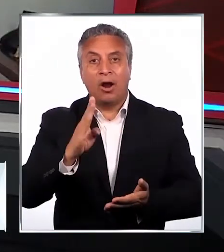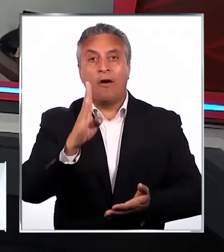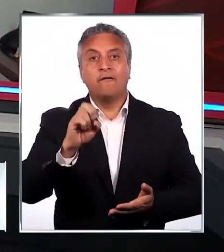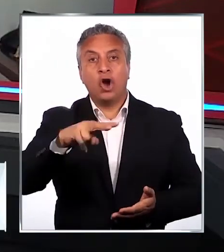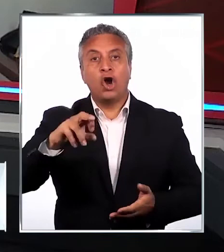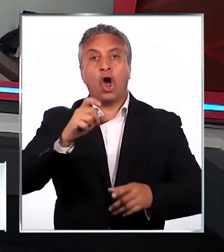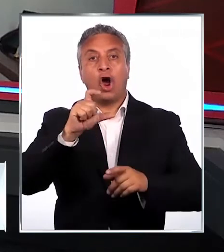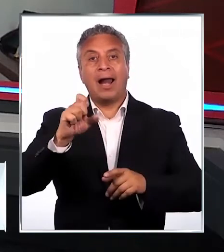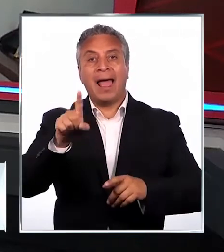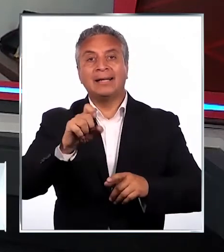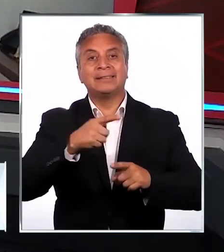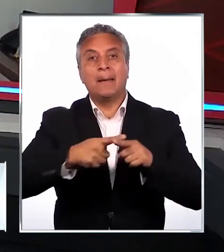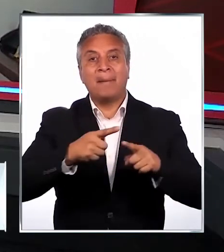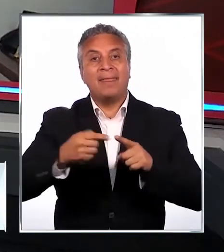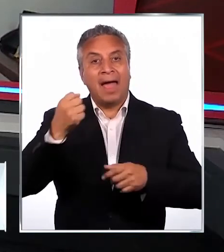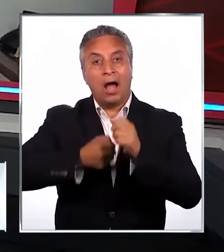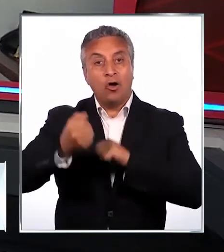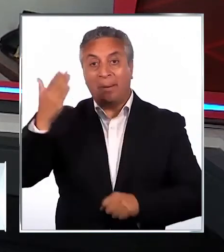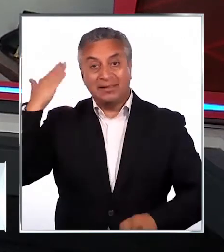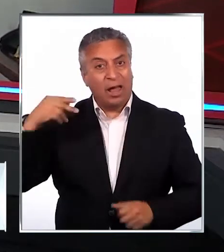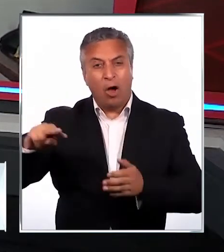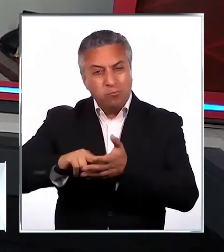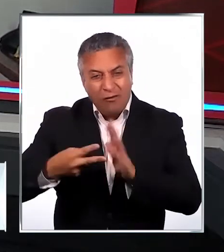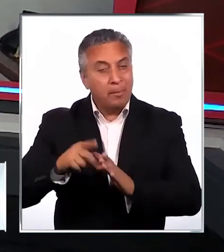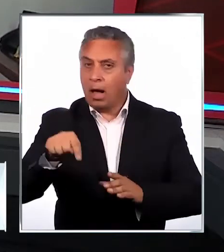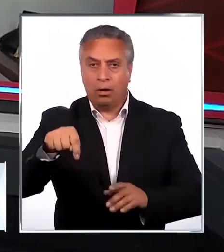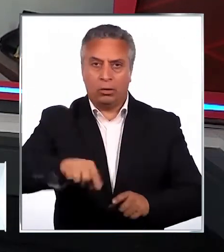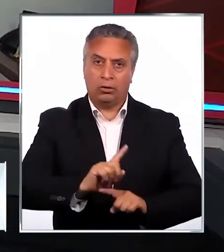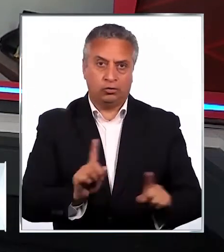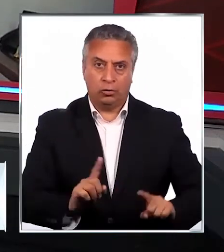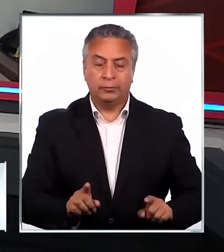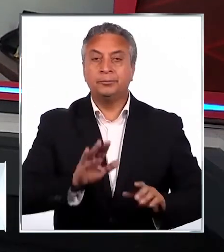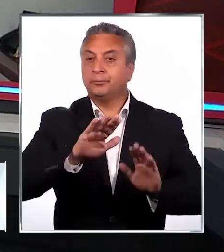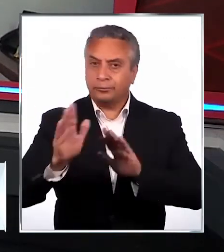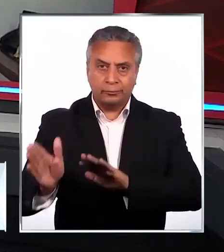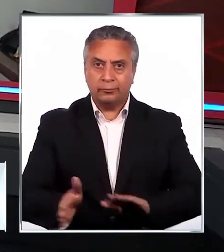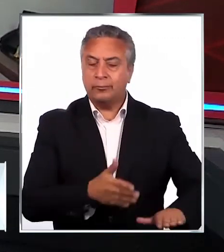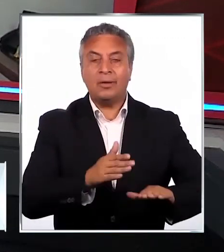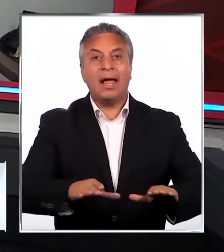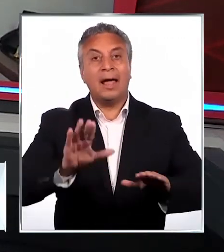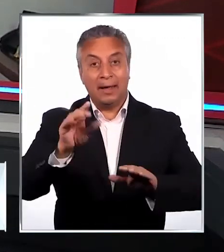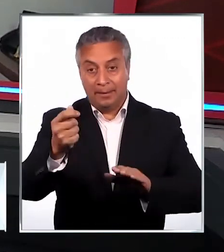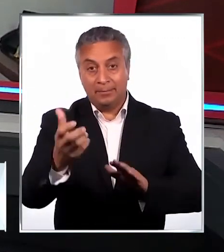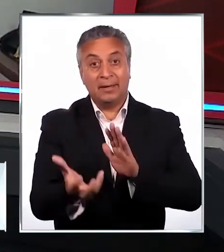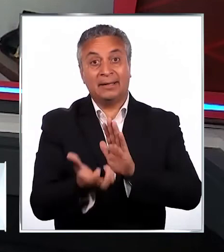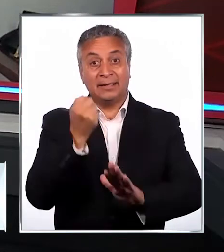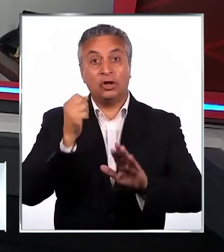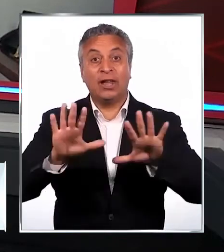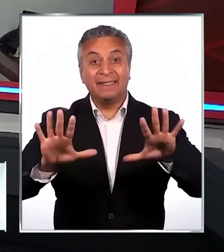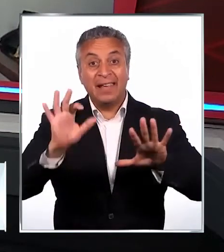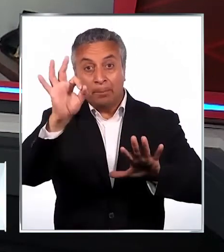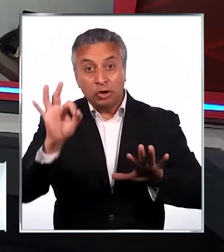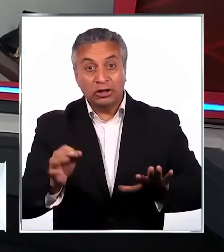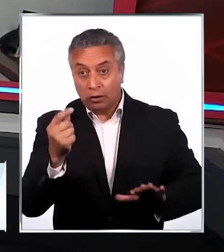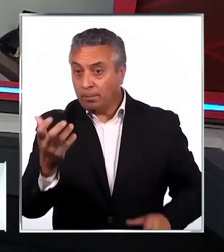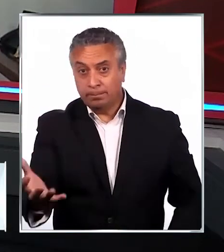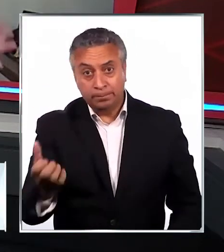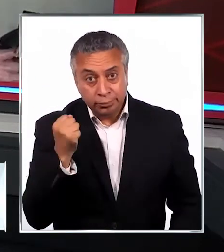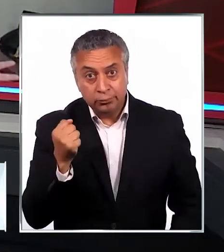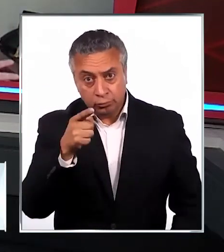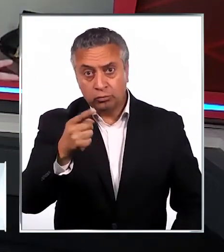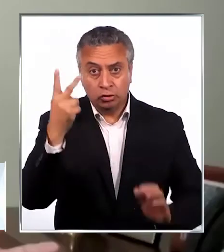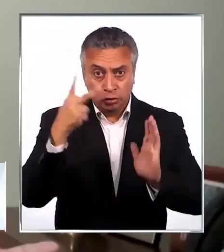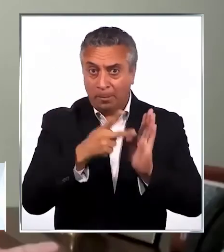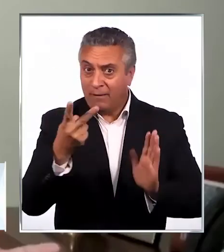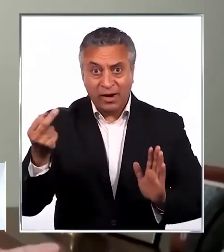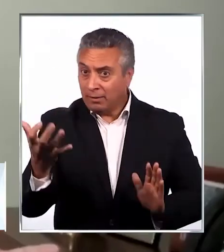tuvieron en el bono clase media del año pasado. Y algo muy relevante, el retiro del 10% no se considera ingreso. Por lo tanto, si yo tuve